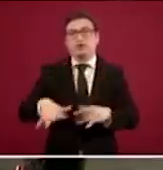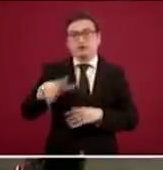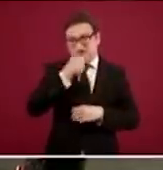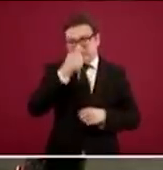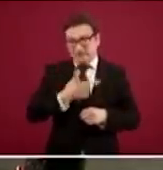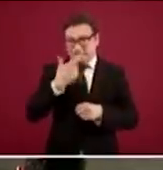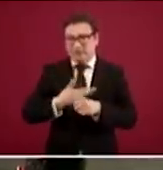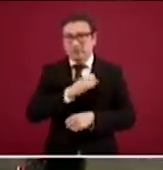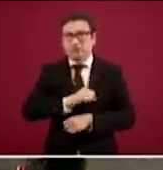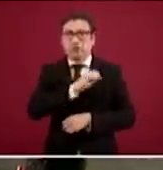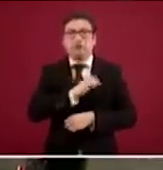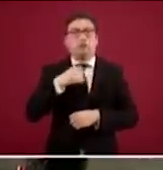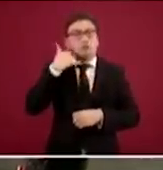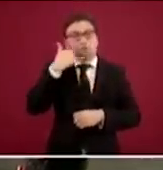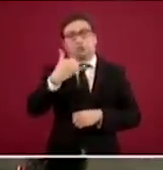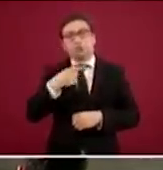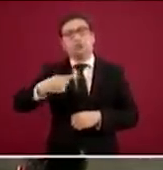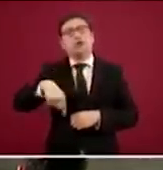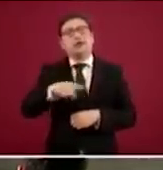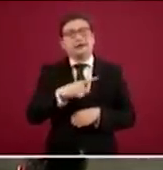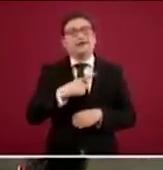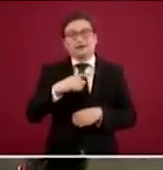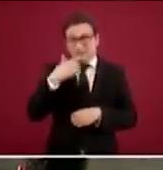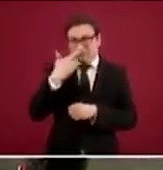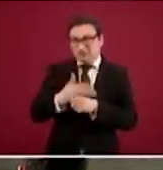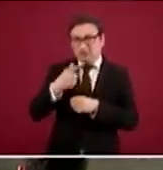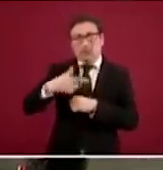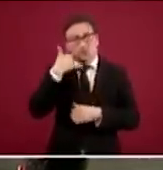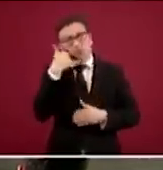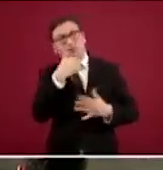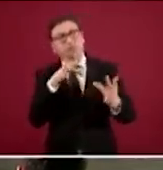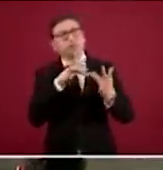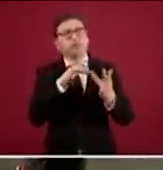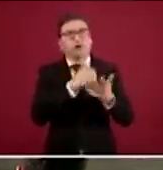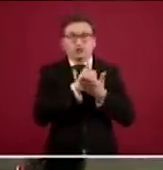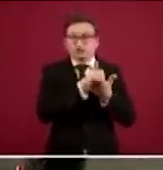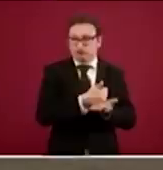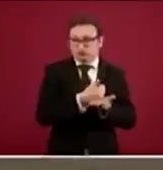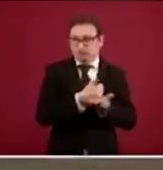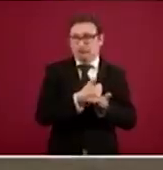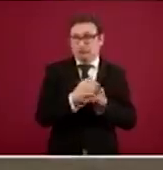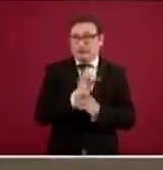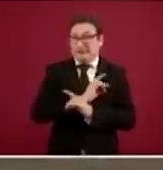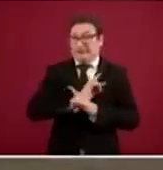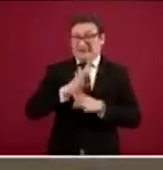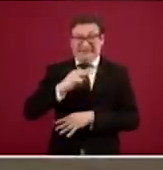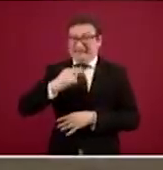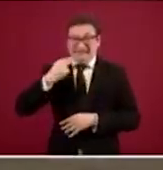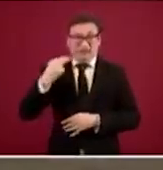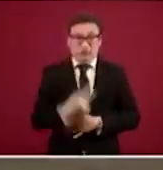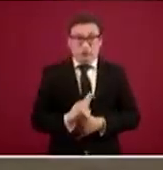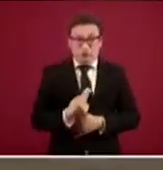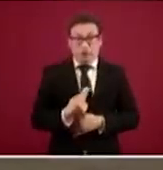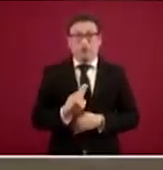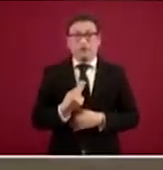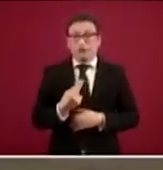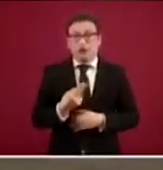secretaria y ahí hay personal entrenado para darles asistencia si presentaran una urgencia